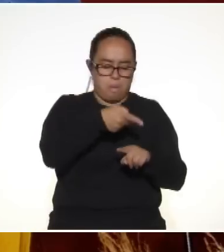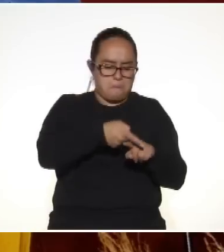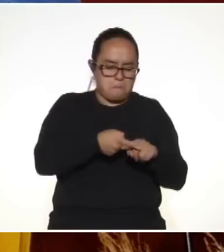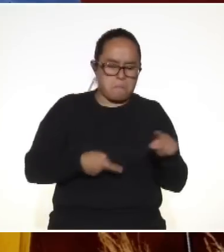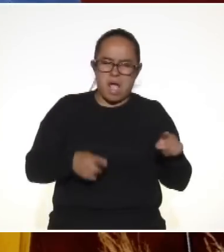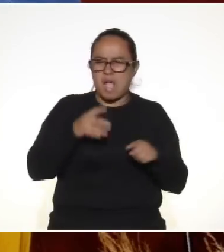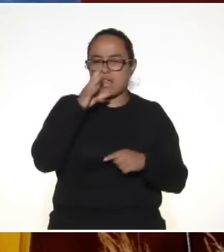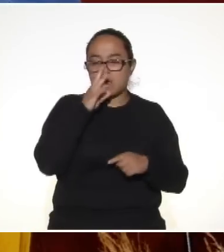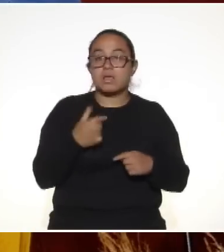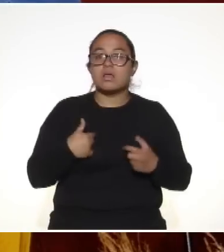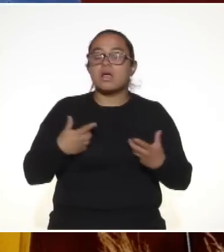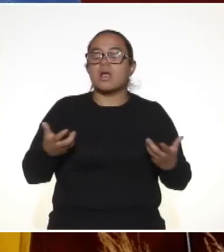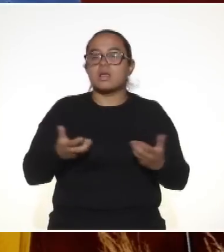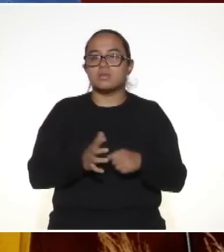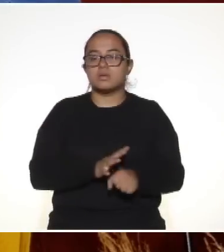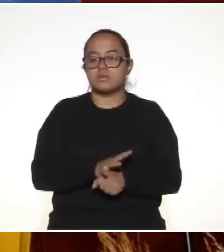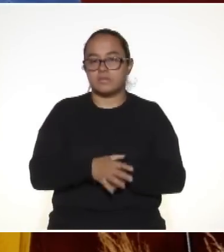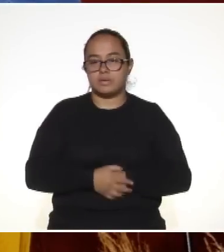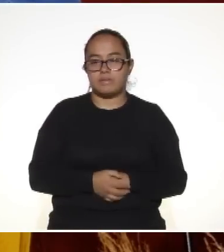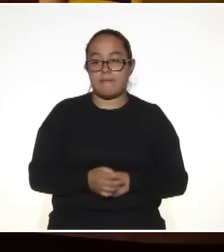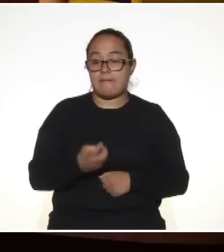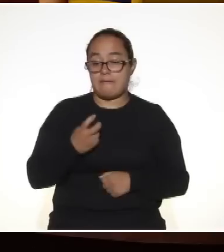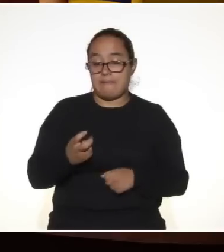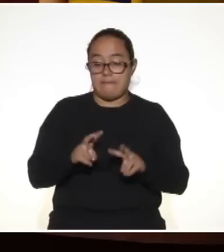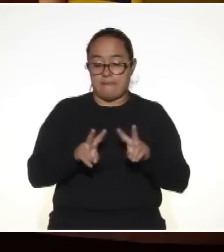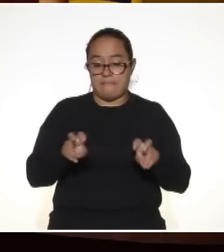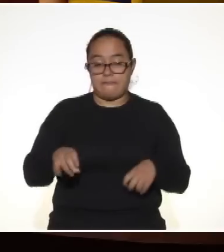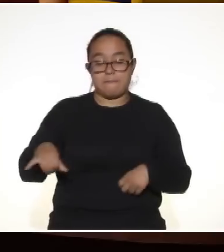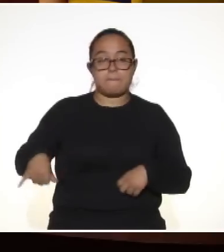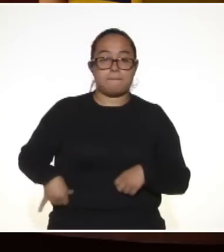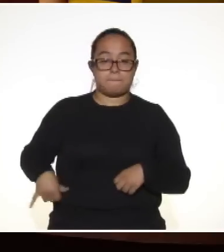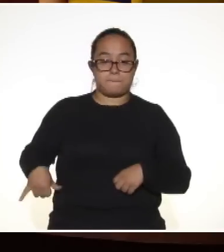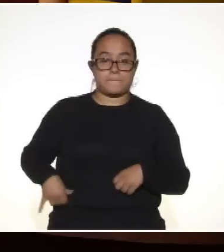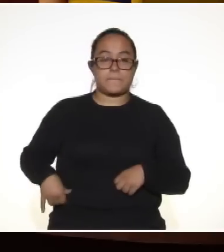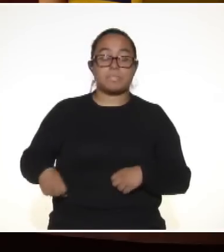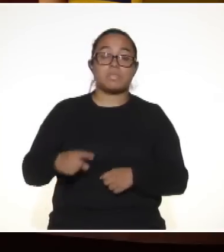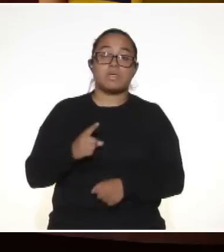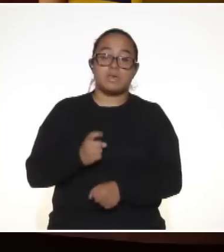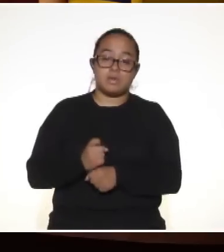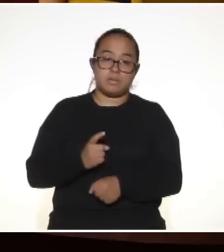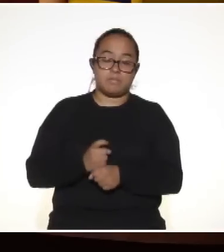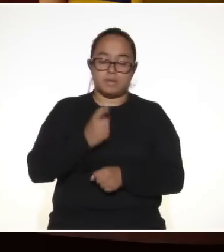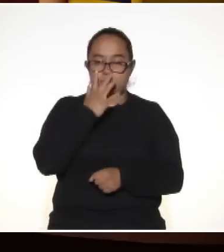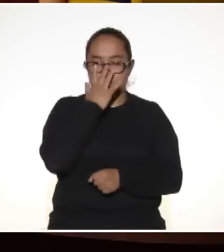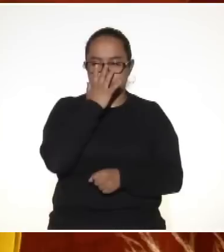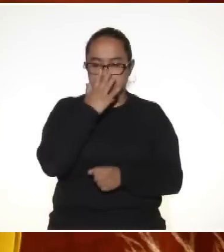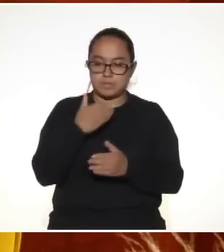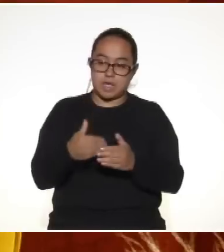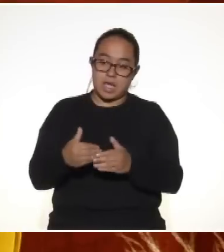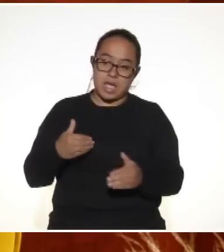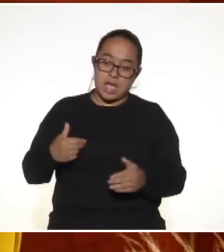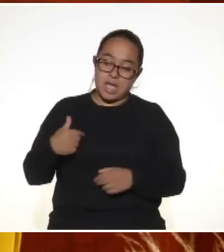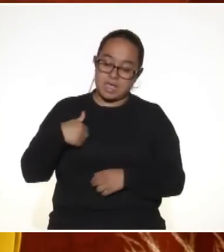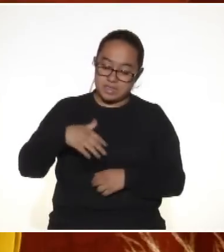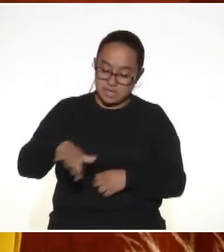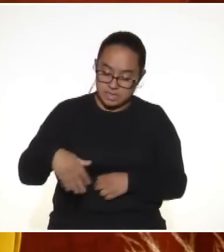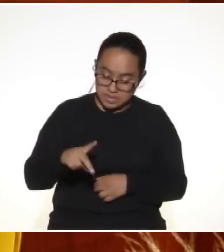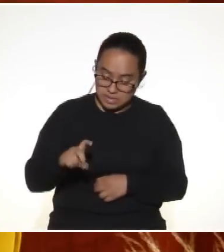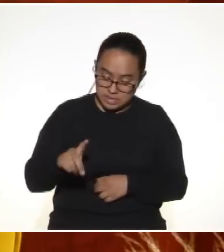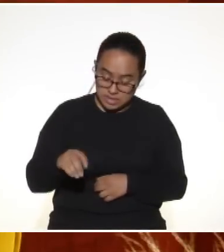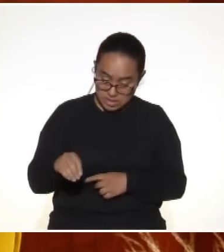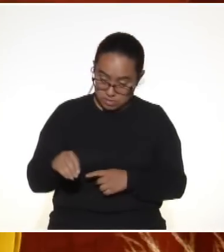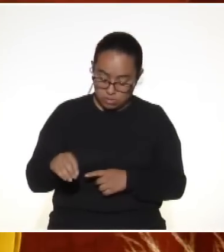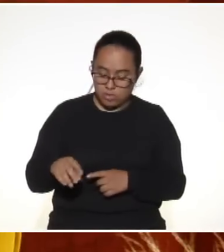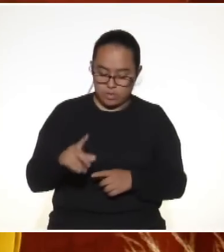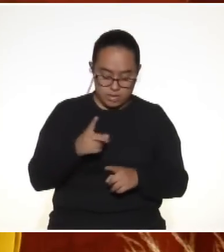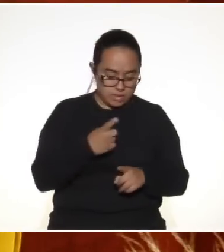hacer? Ese es un tema muy interesante. Primero, antes de ir a buscar el dedo, hay que cohibir